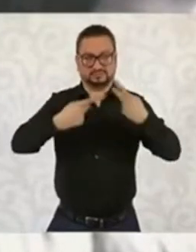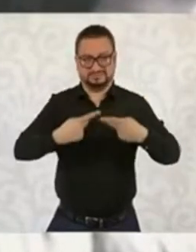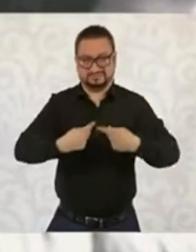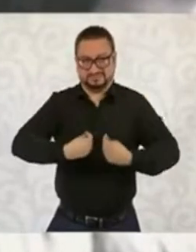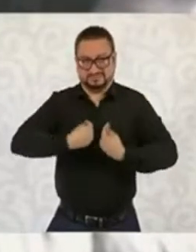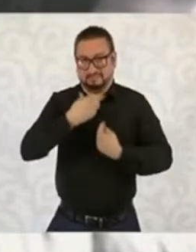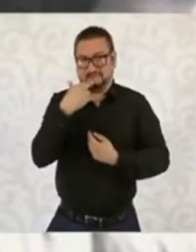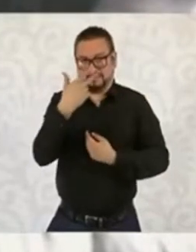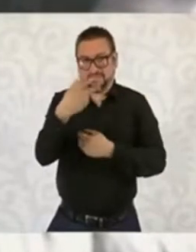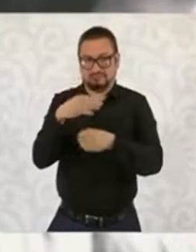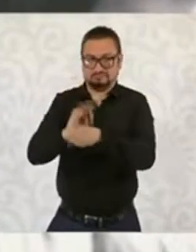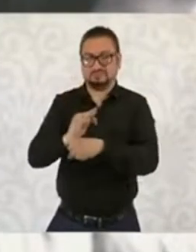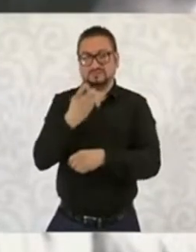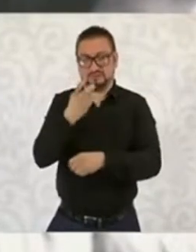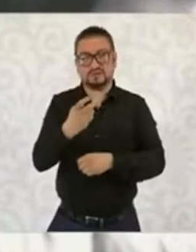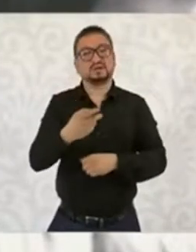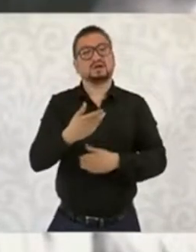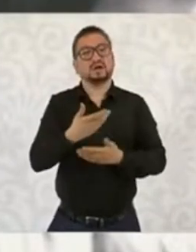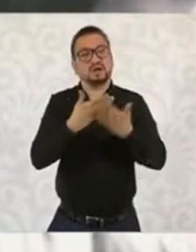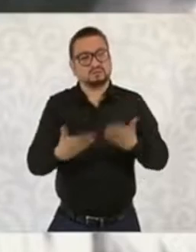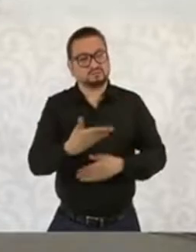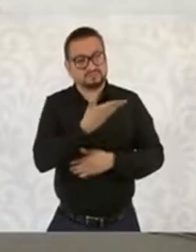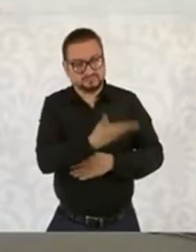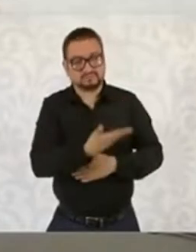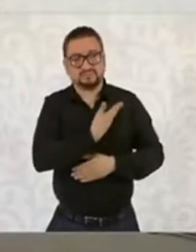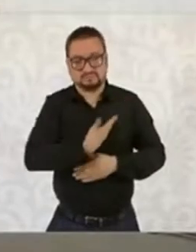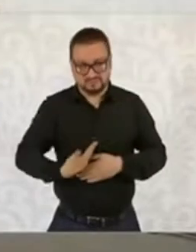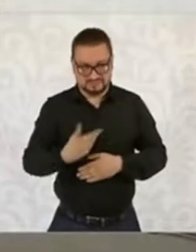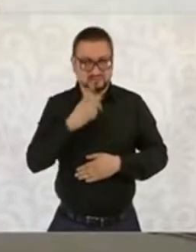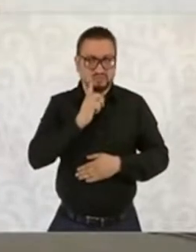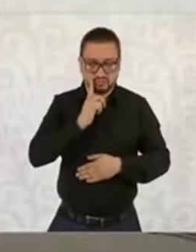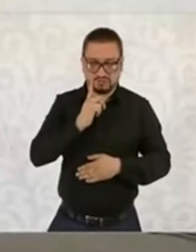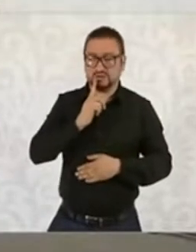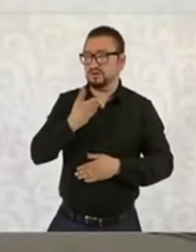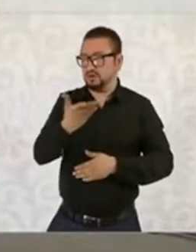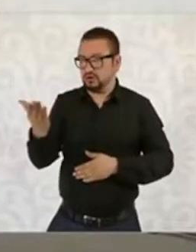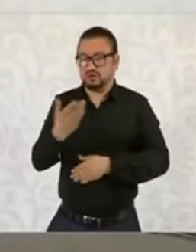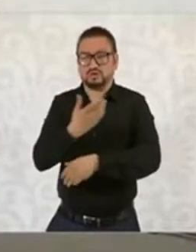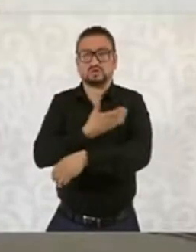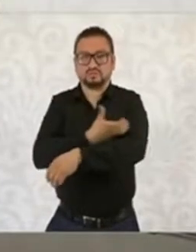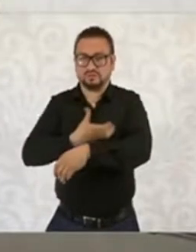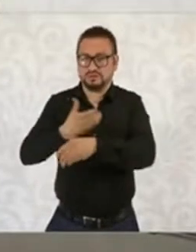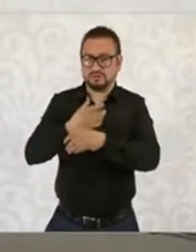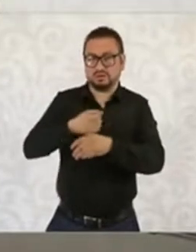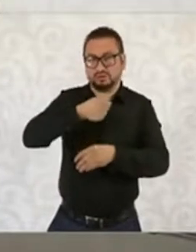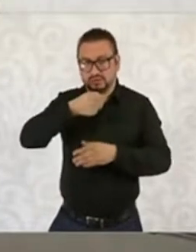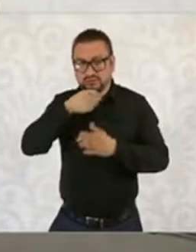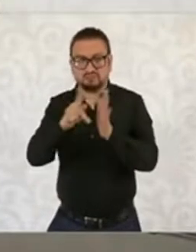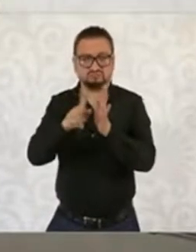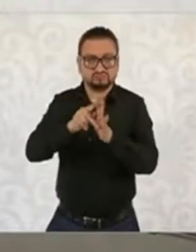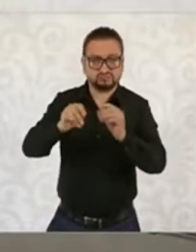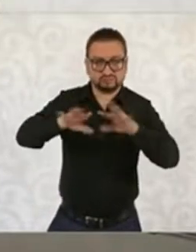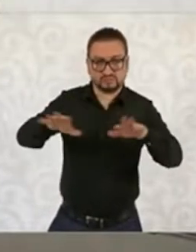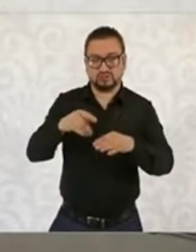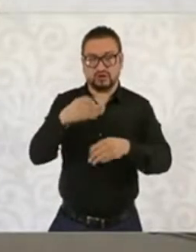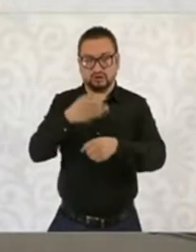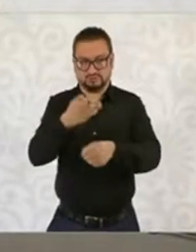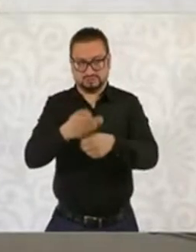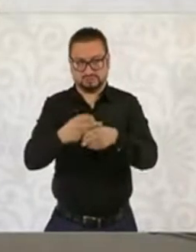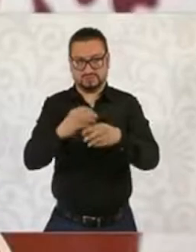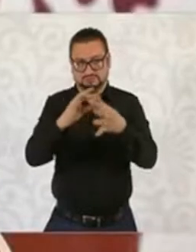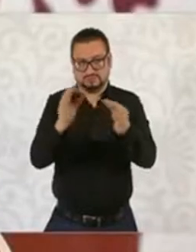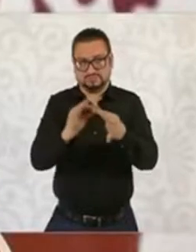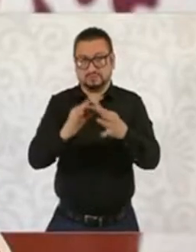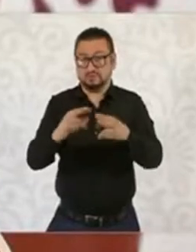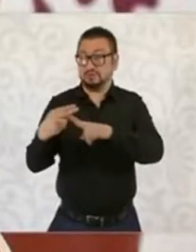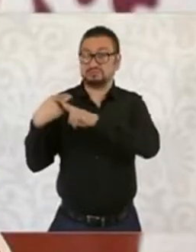sentido, Presidenta, compañeras y compañeros de los medios de comunicación, me voy a permitir hablar de los avances que se han tenido en materia laboral. Esto,